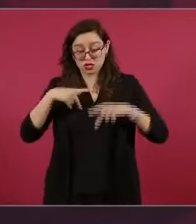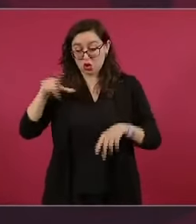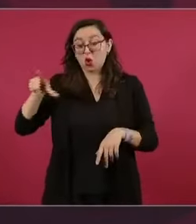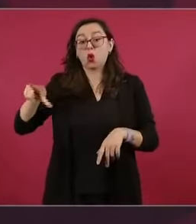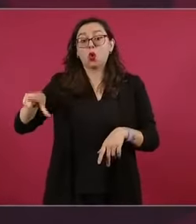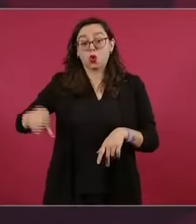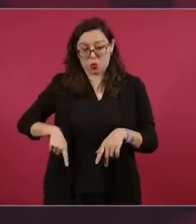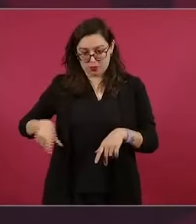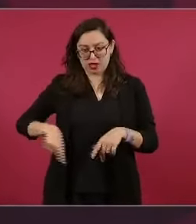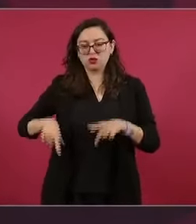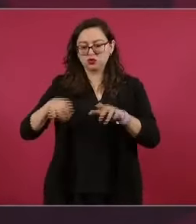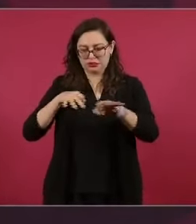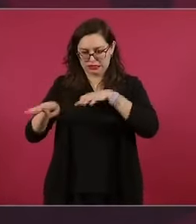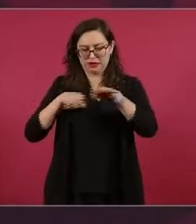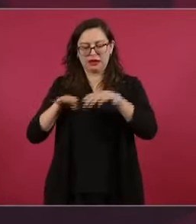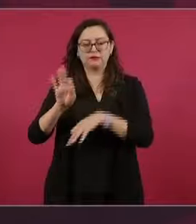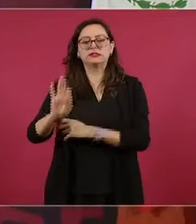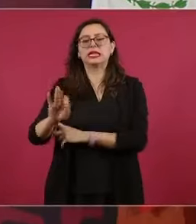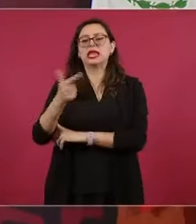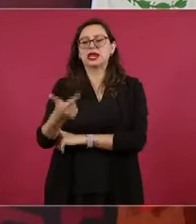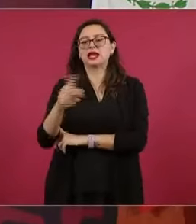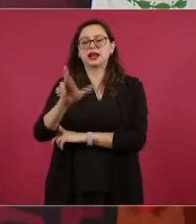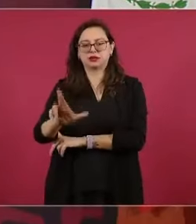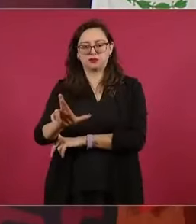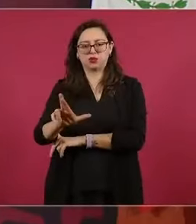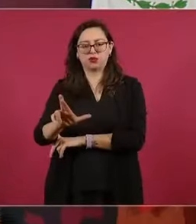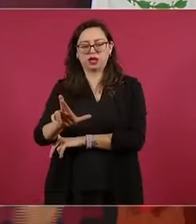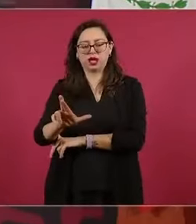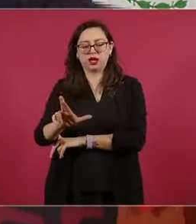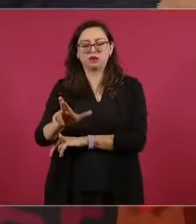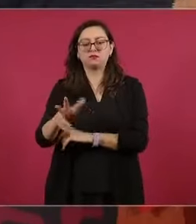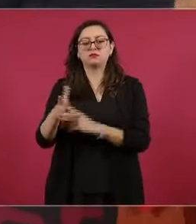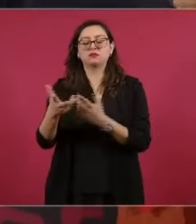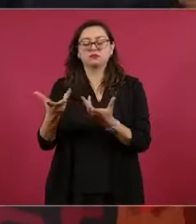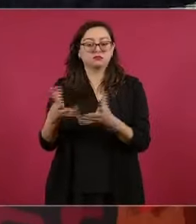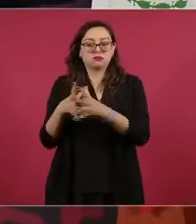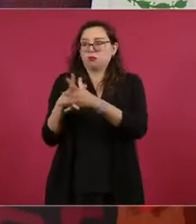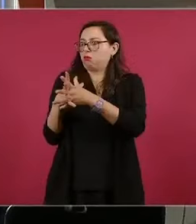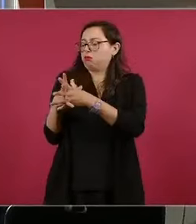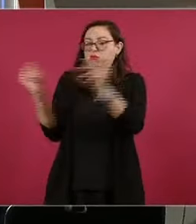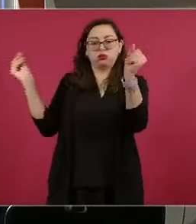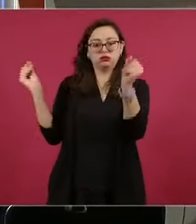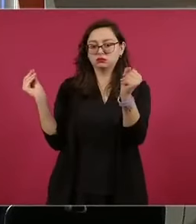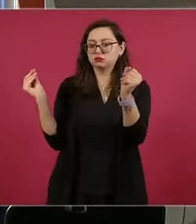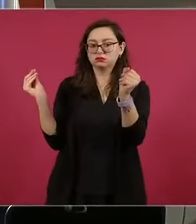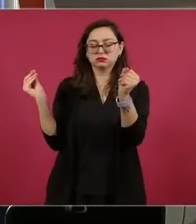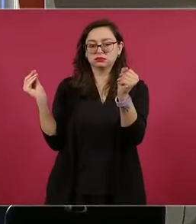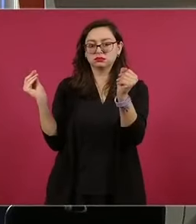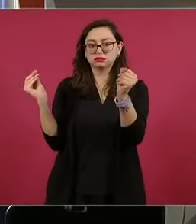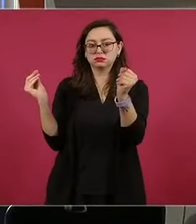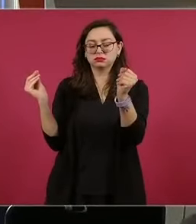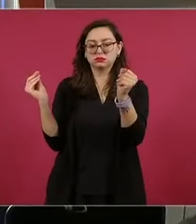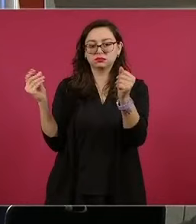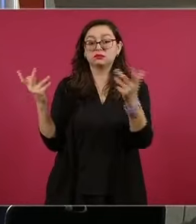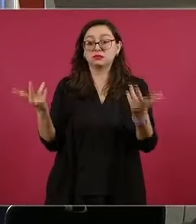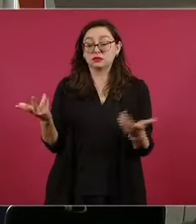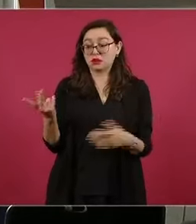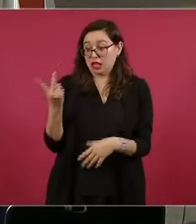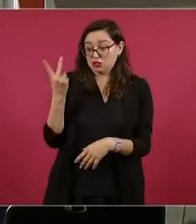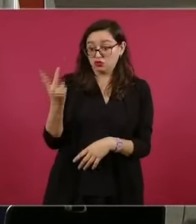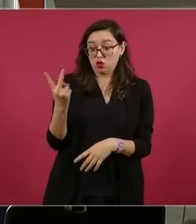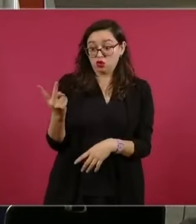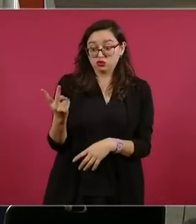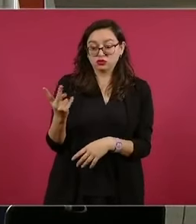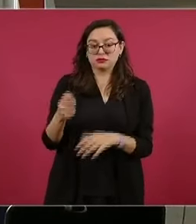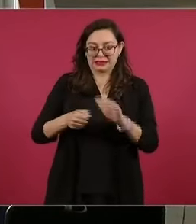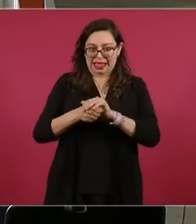de la Fiscalía General de la República que están haciendo trabajo, porque estamos en la búsqueda